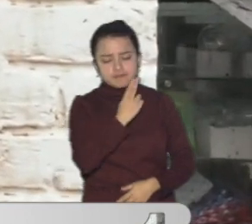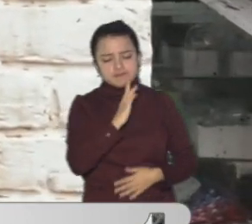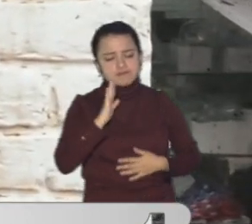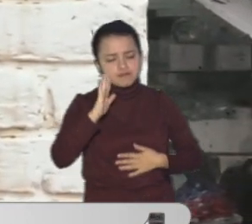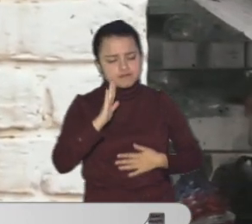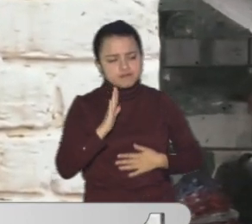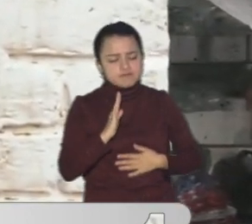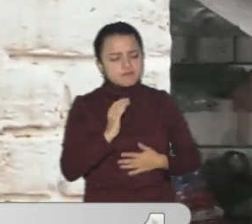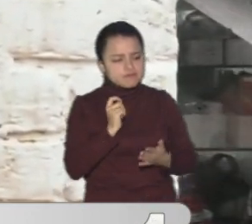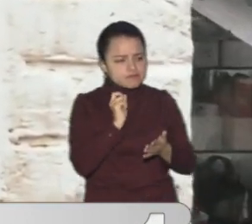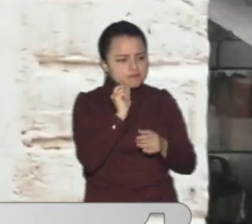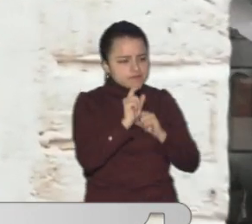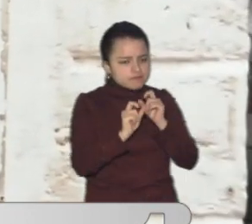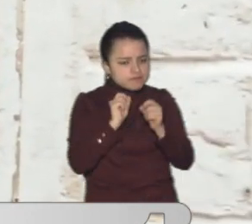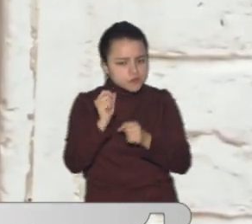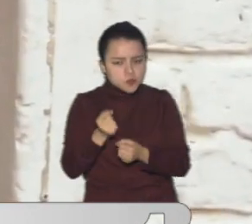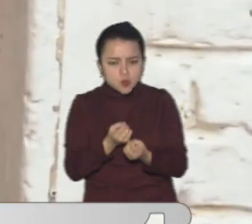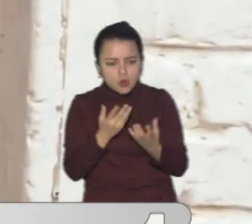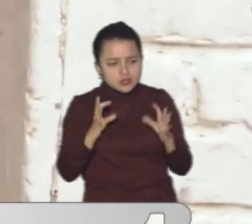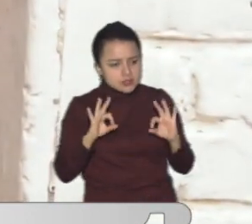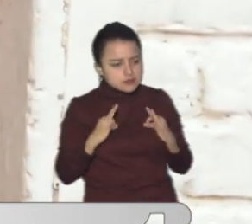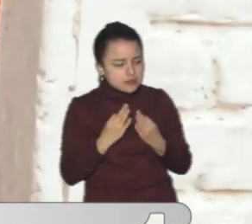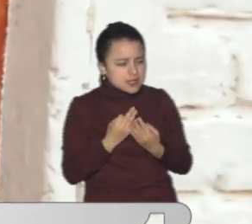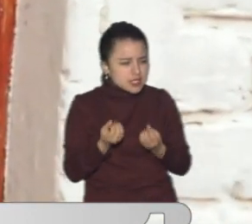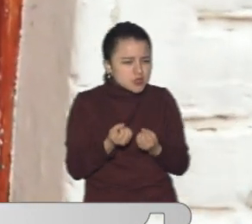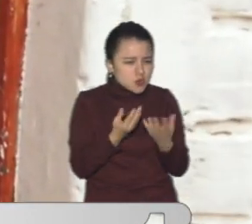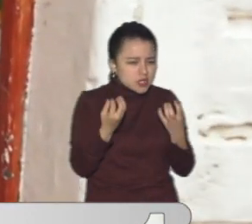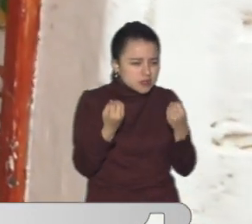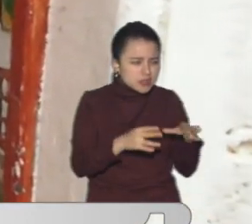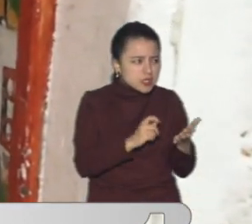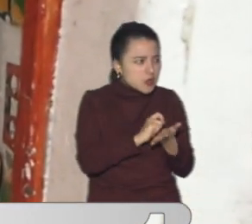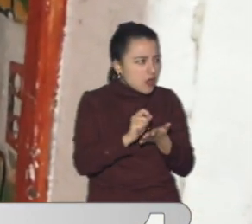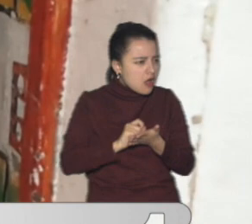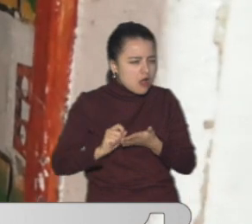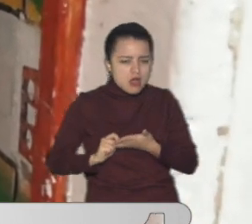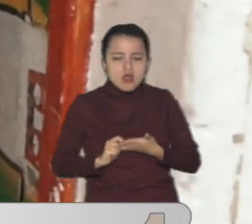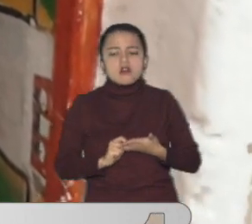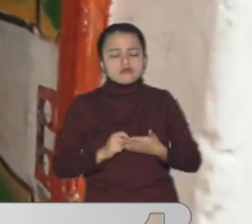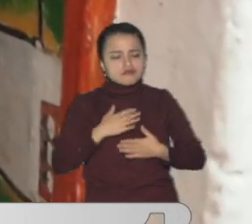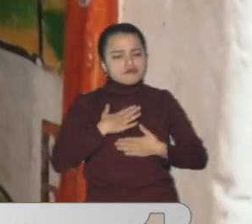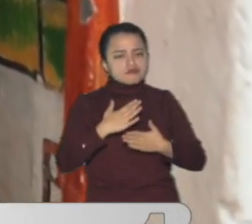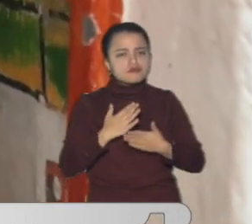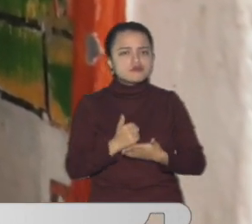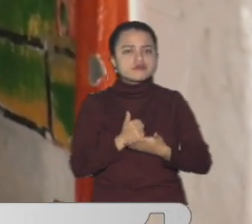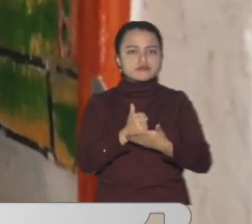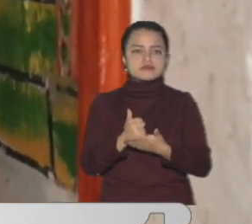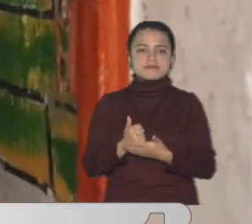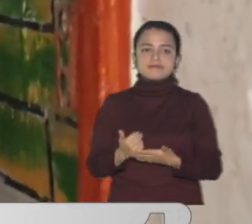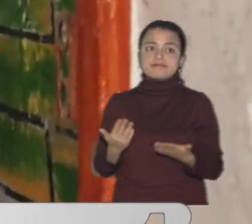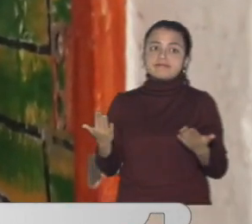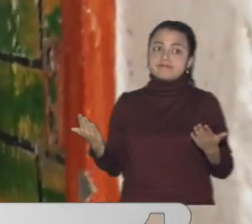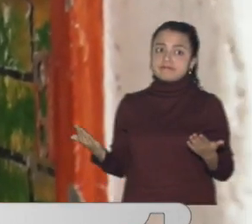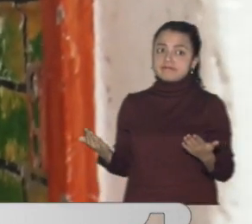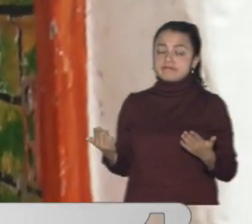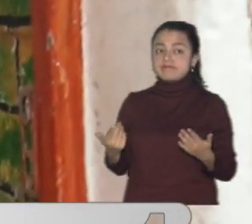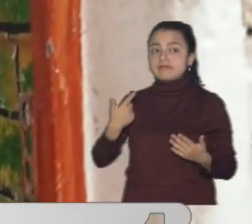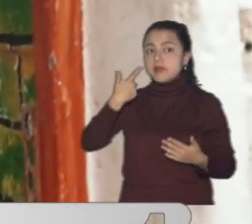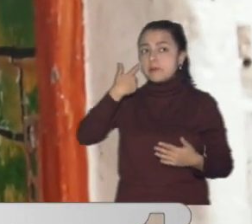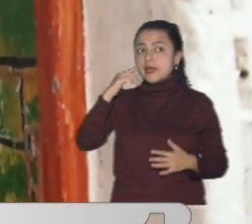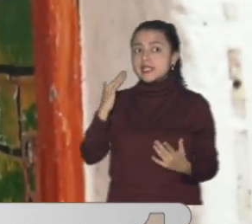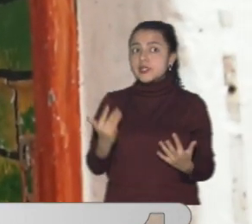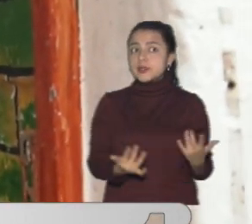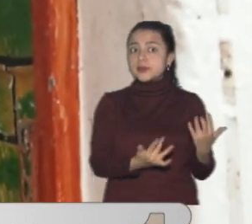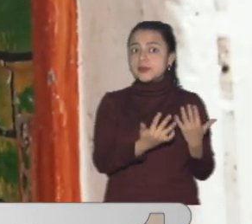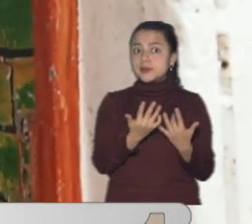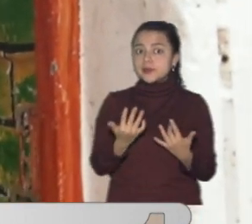una caracterización para tener en cuenta los daños económicos que se presentaron por esta conflagración. De las hipótesis, hasta ahora se